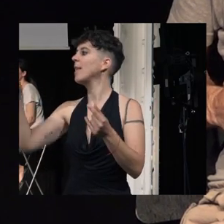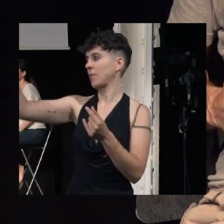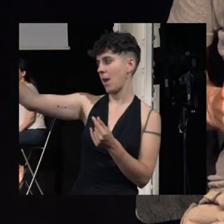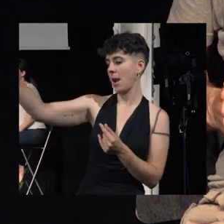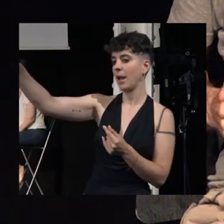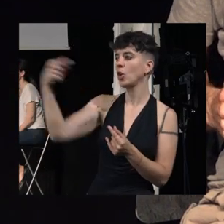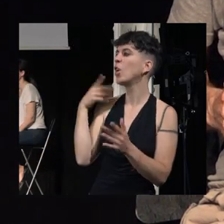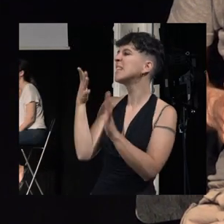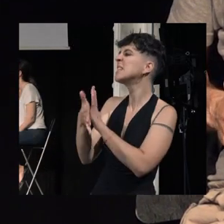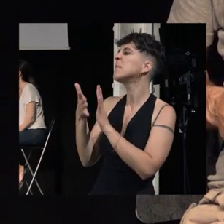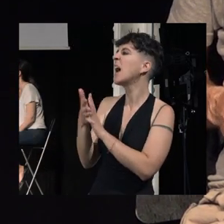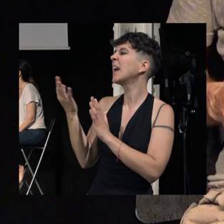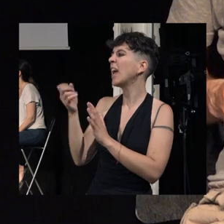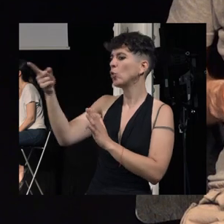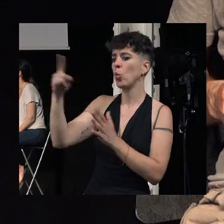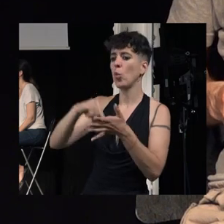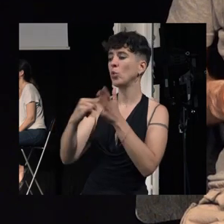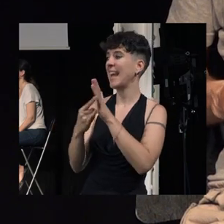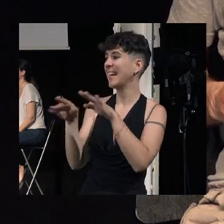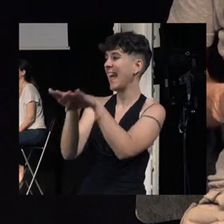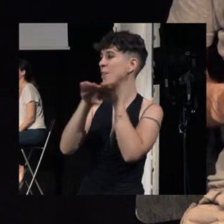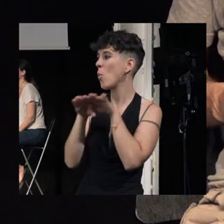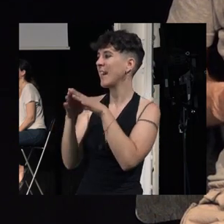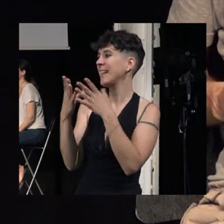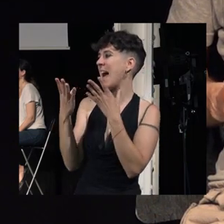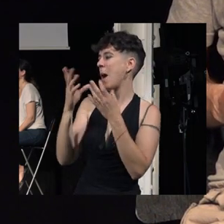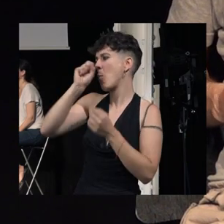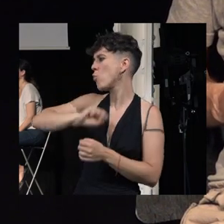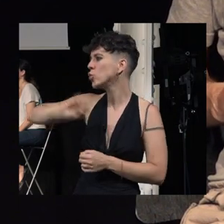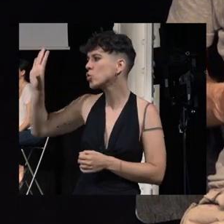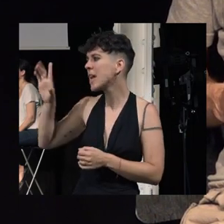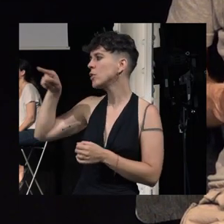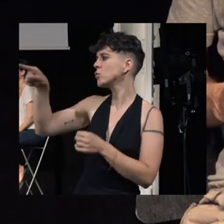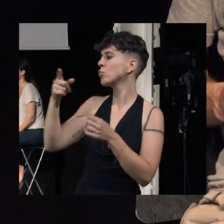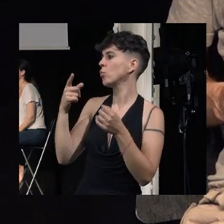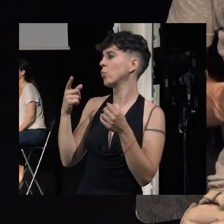voy a explicar yo a ti, que has sido técnica de igualdad muchos años, que has trabajado para la Diputación